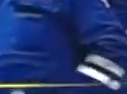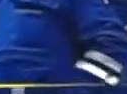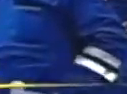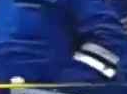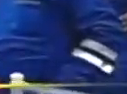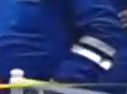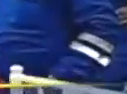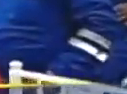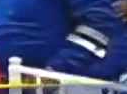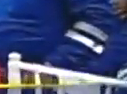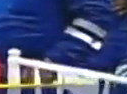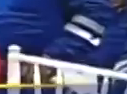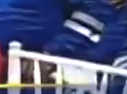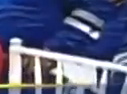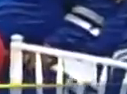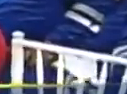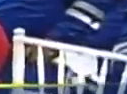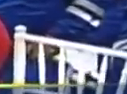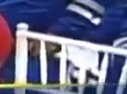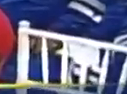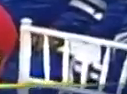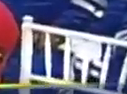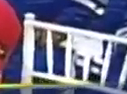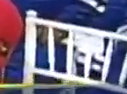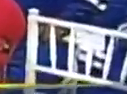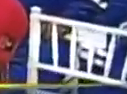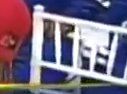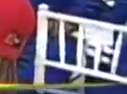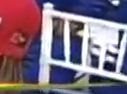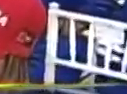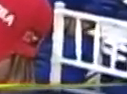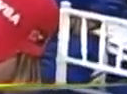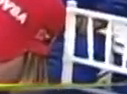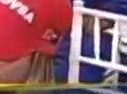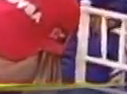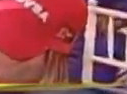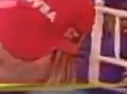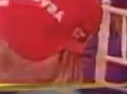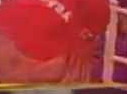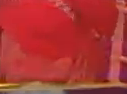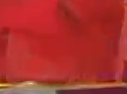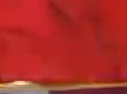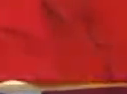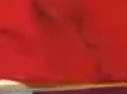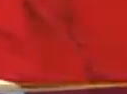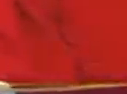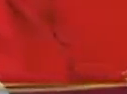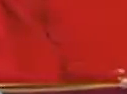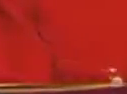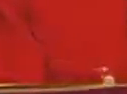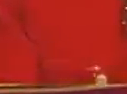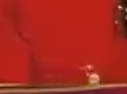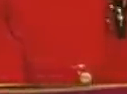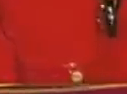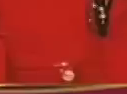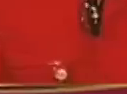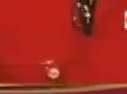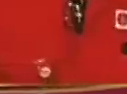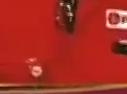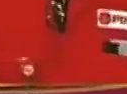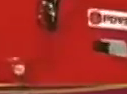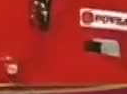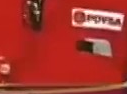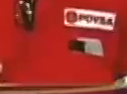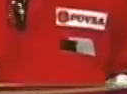los clases trabajadoras, y quiero hoy, a 20 años de la resistencia y la recuperación, hacer justo